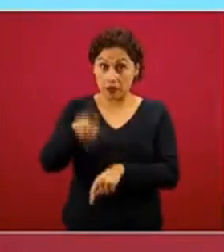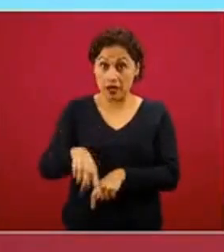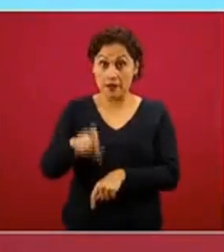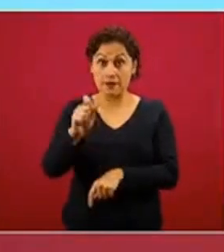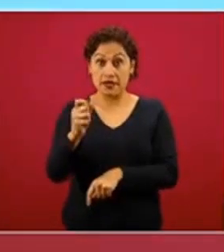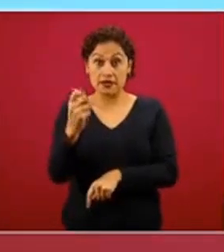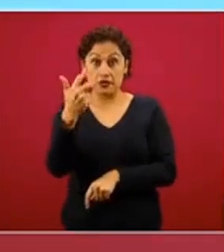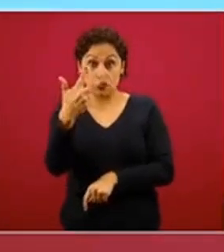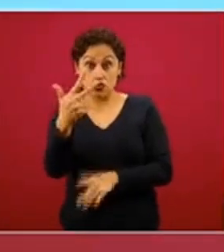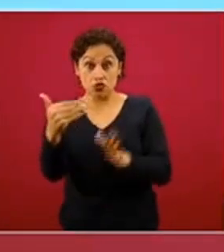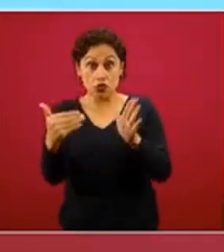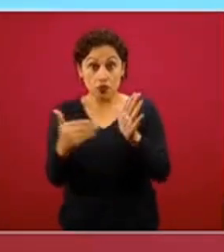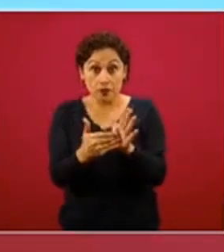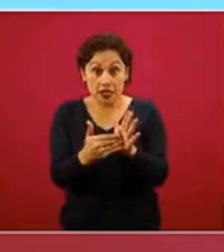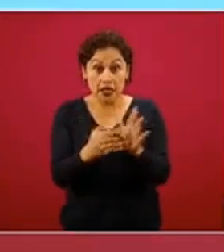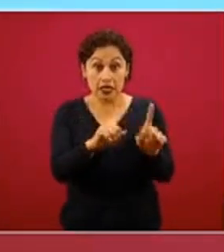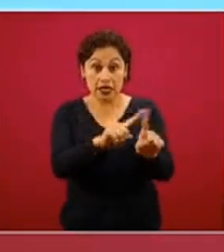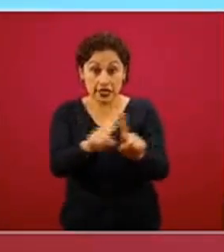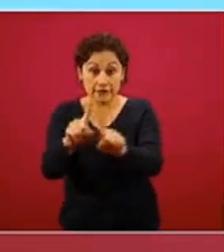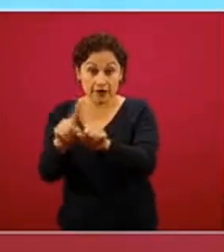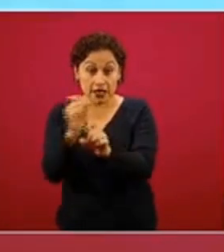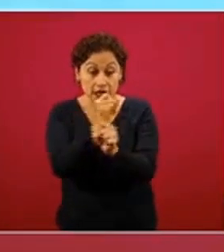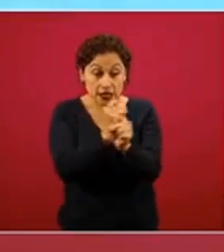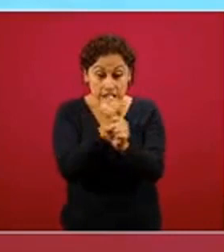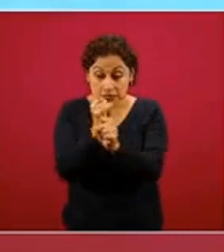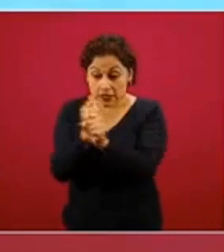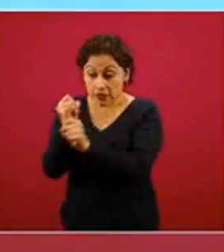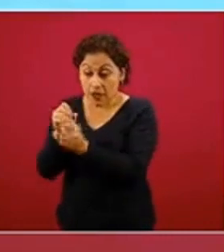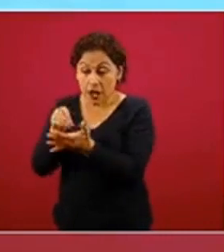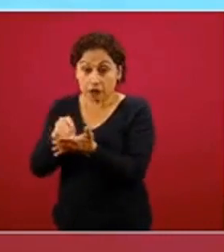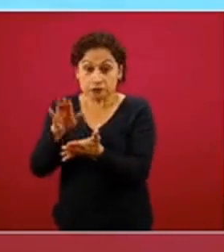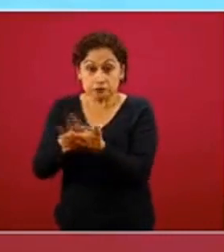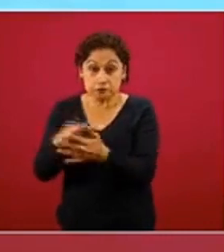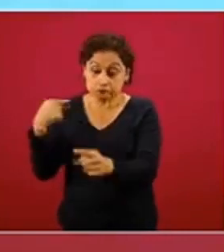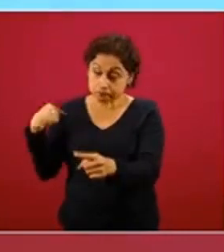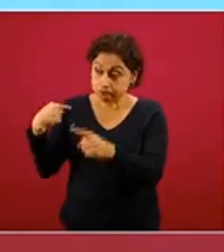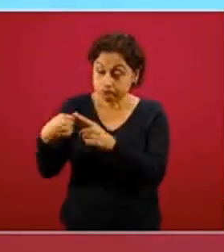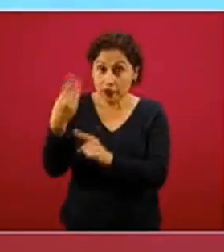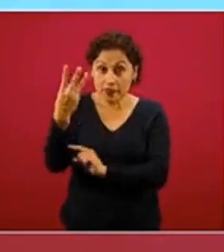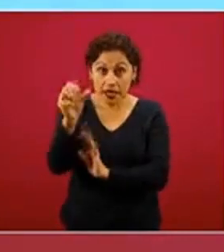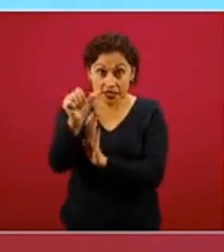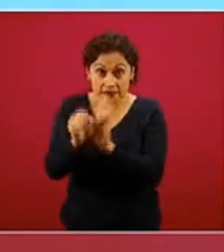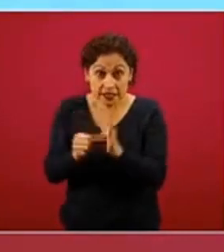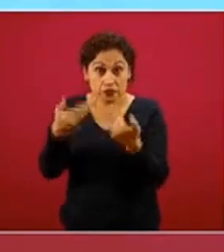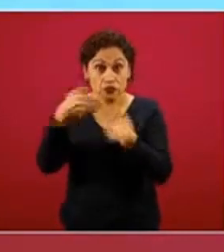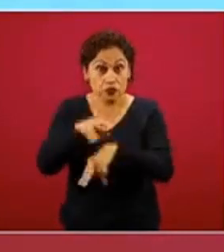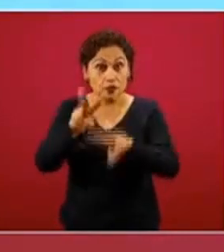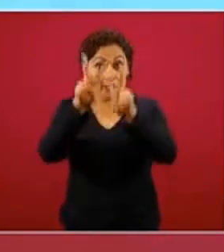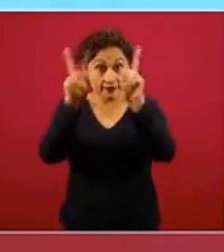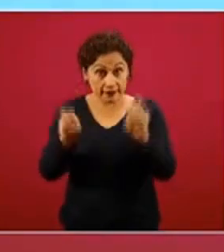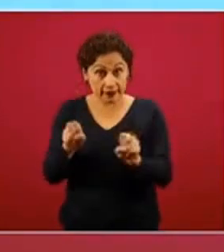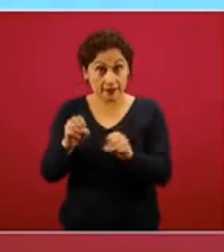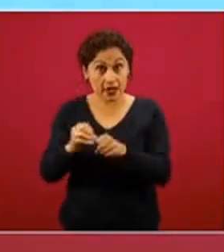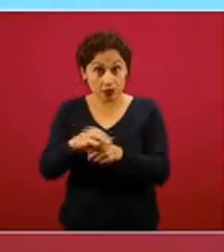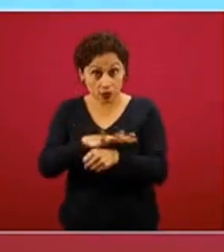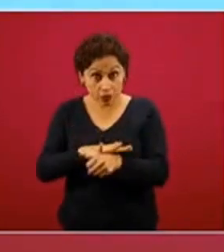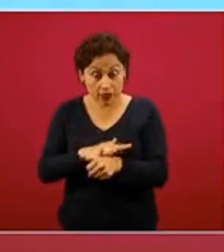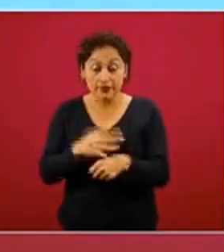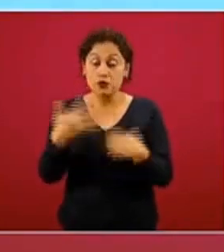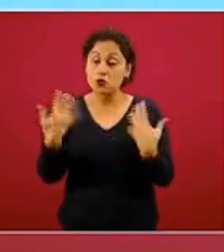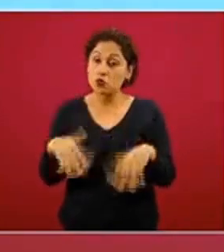28.492 artículos publicados en los últimos 3 meses relacionados con coronavirus en